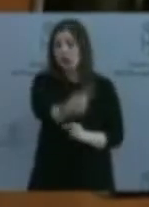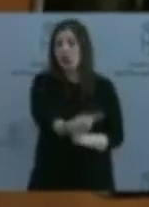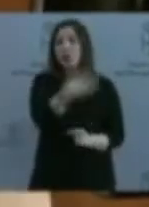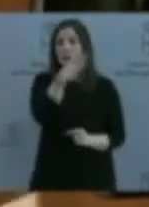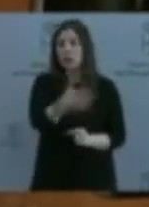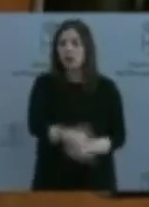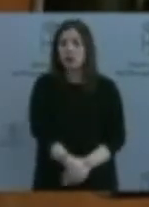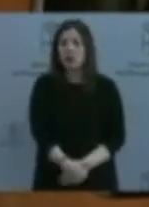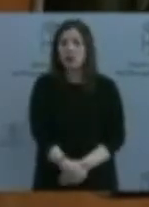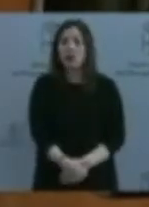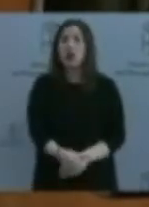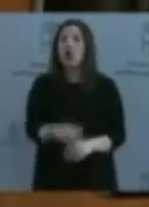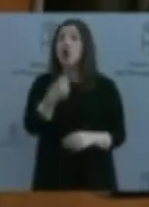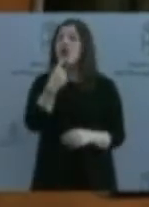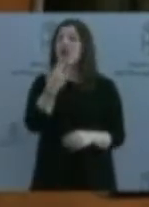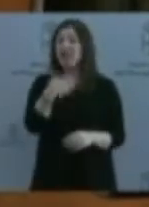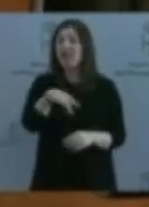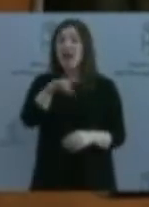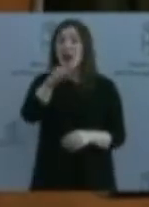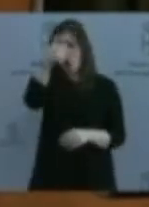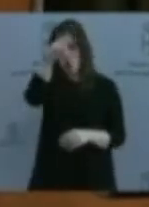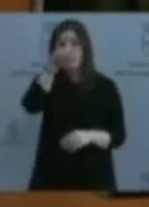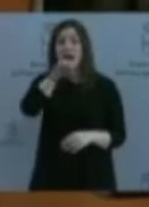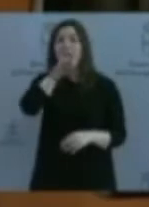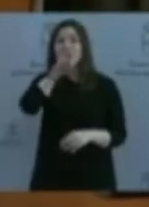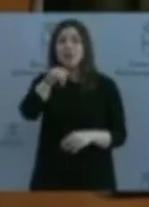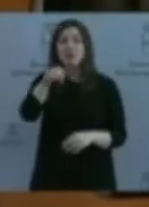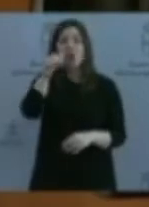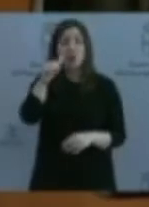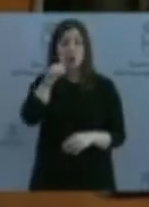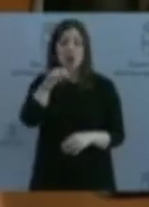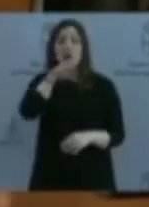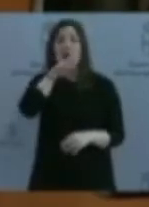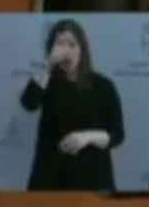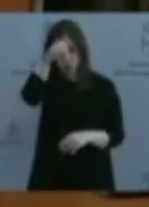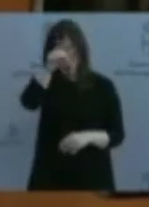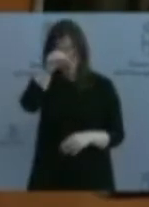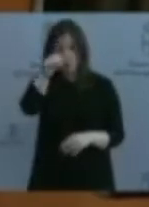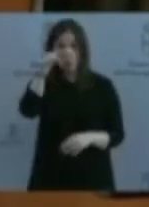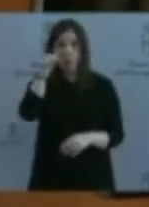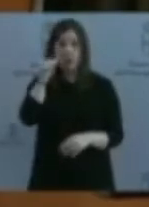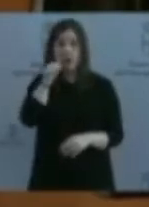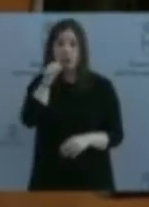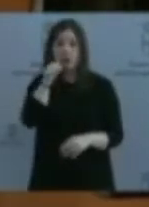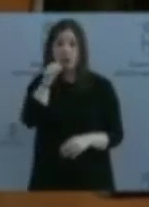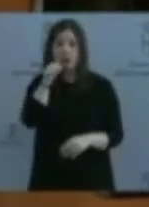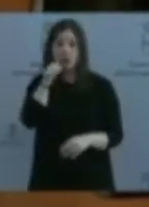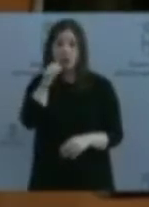Oviedo. El señor arzobispo dice, y espero que no mienta, el arzobispo lo que nos